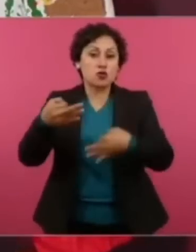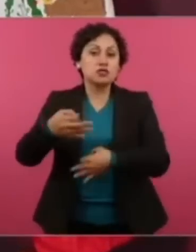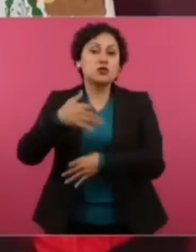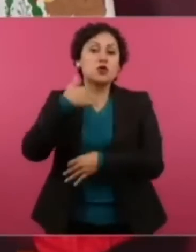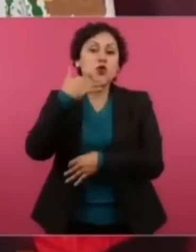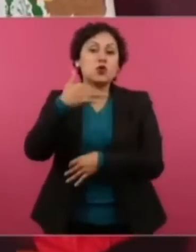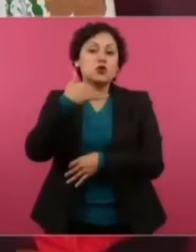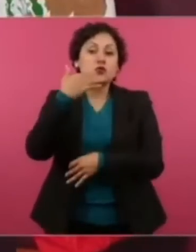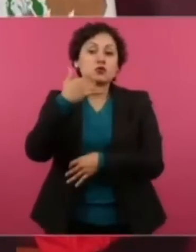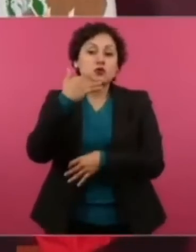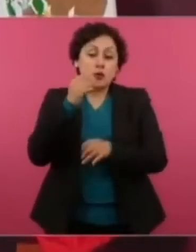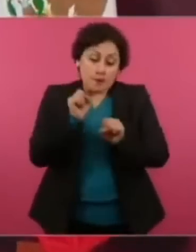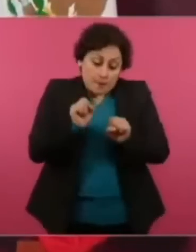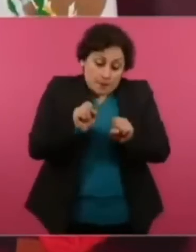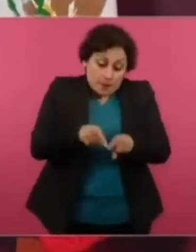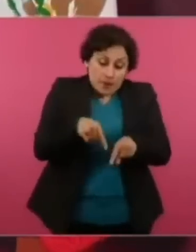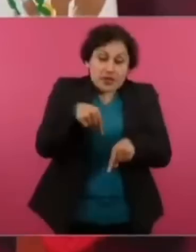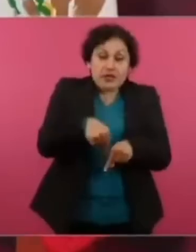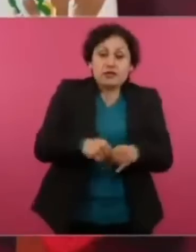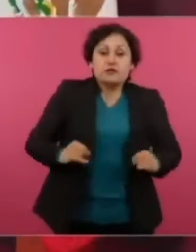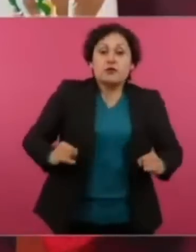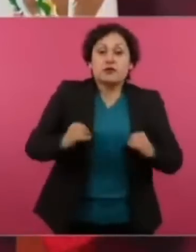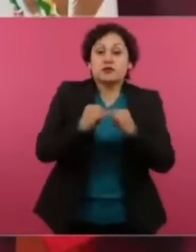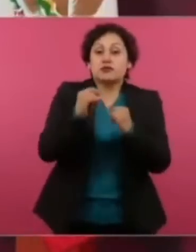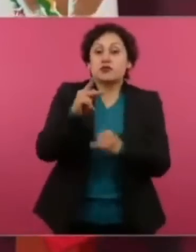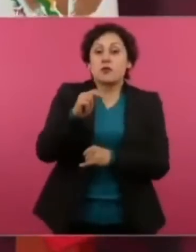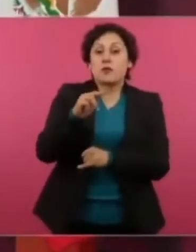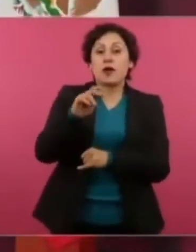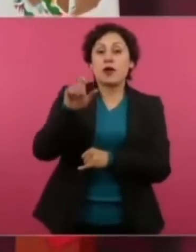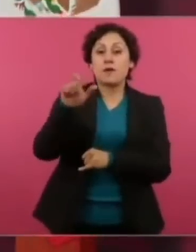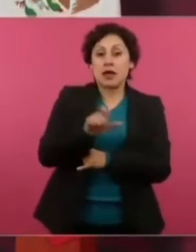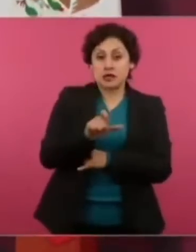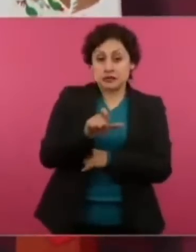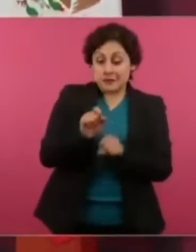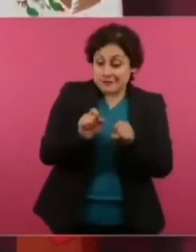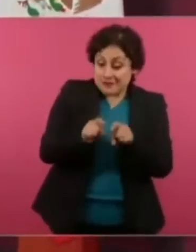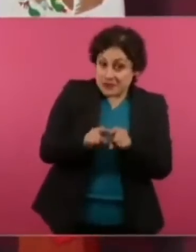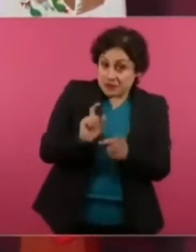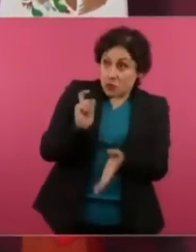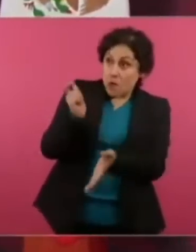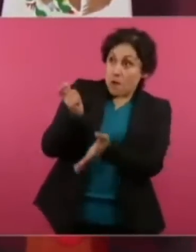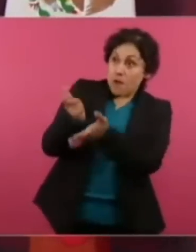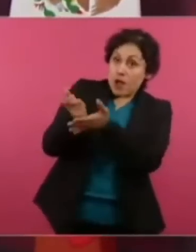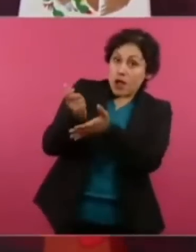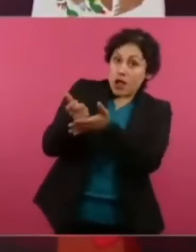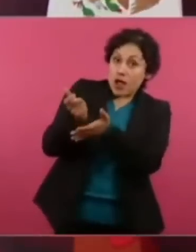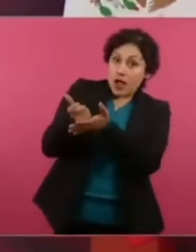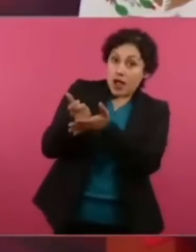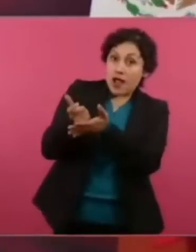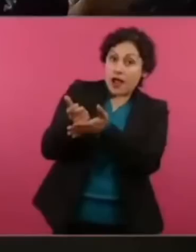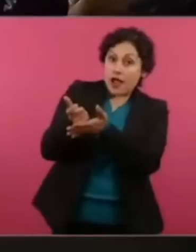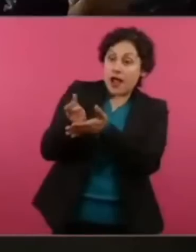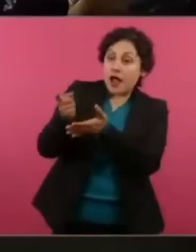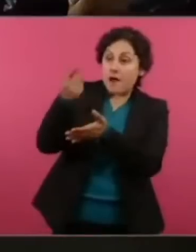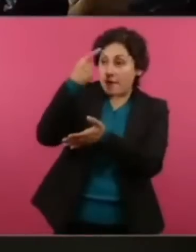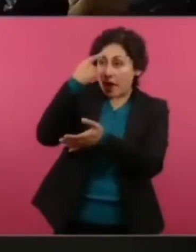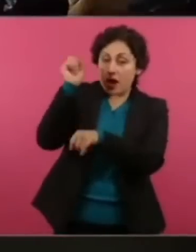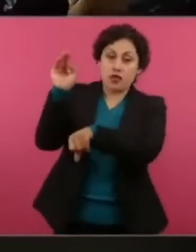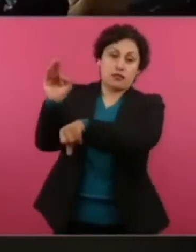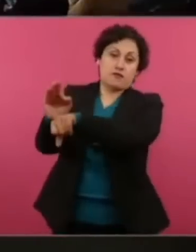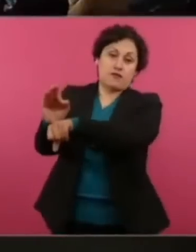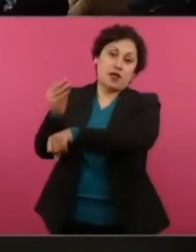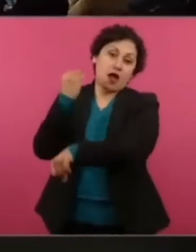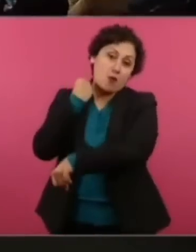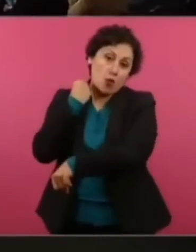Pemex, la institución pública, les pagara los abogados y